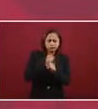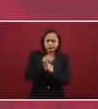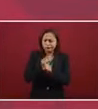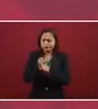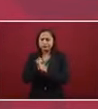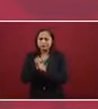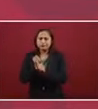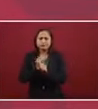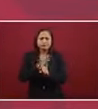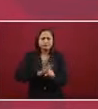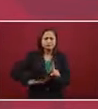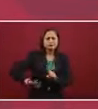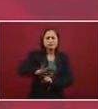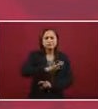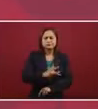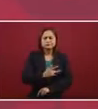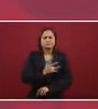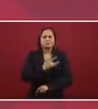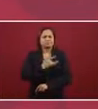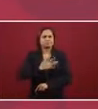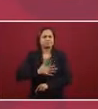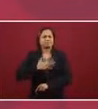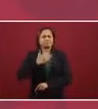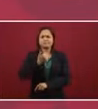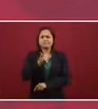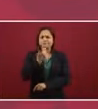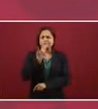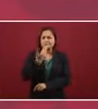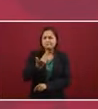el bienestar, de